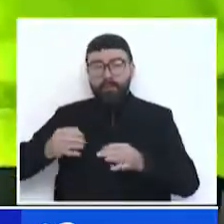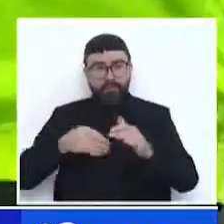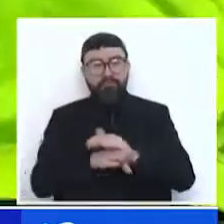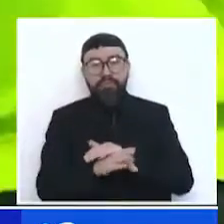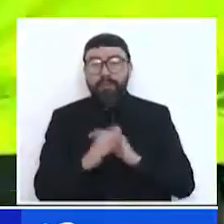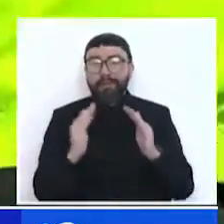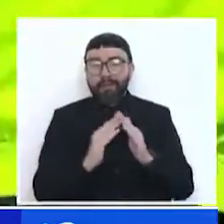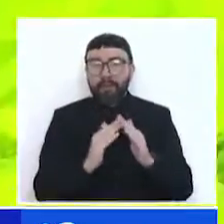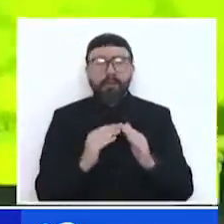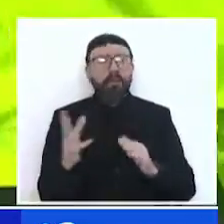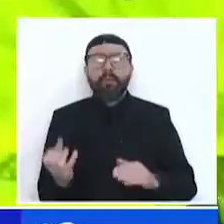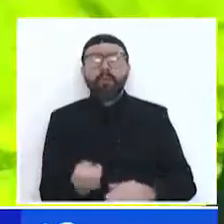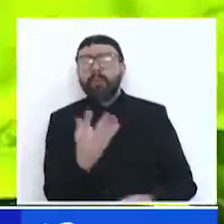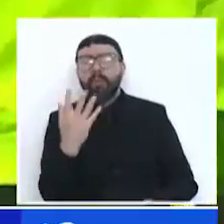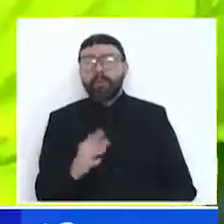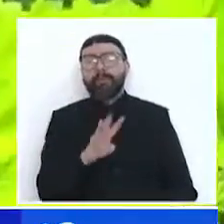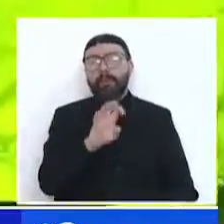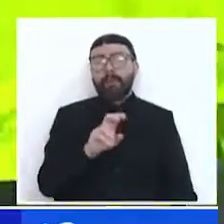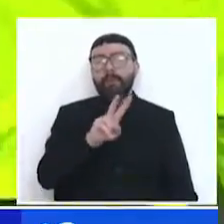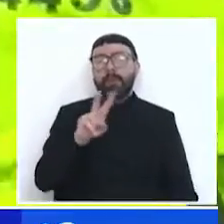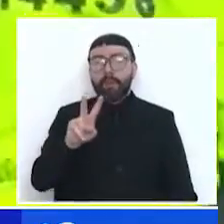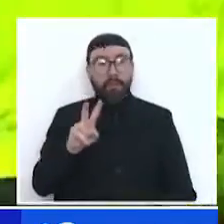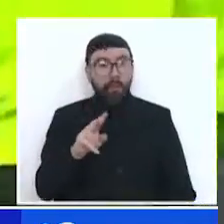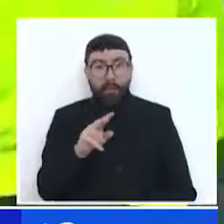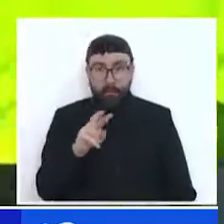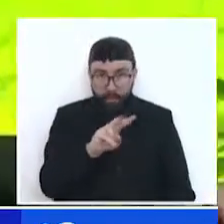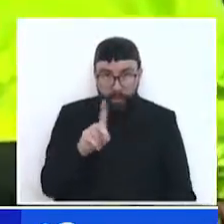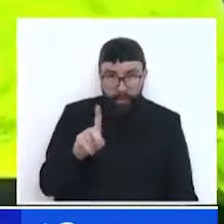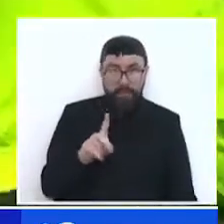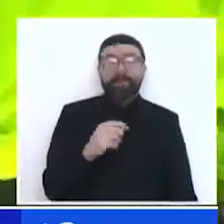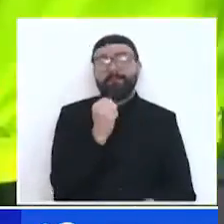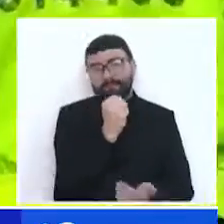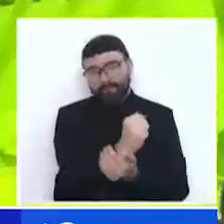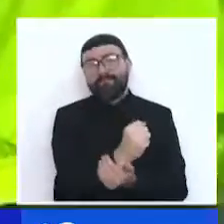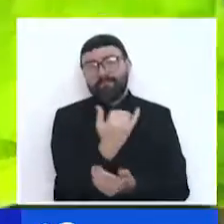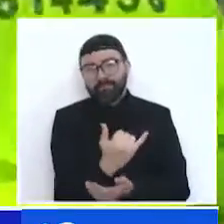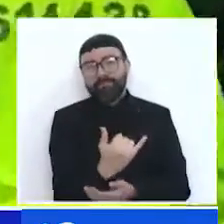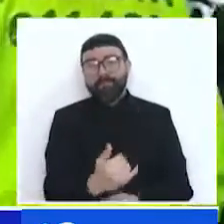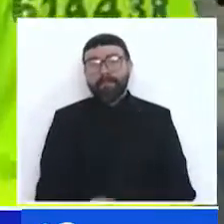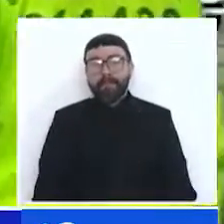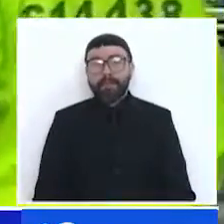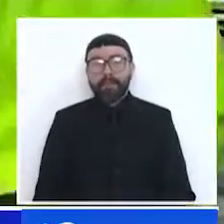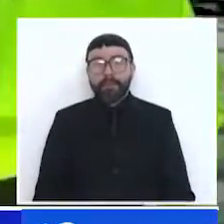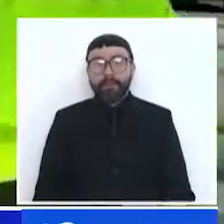de 922, de las cuales 21 han sido por el delito de homicidio.